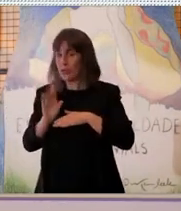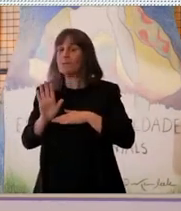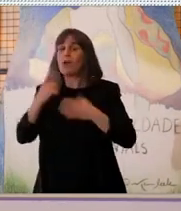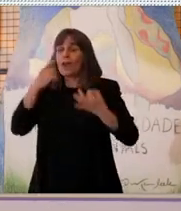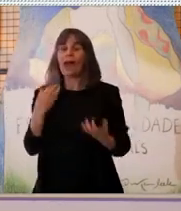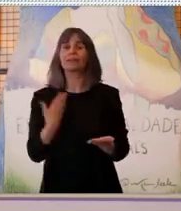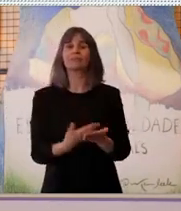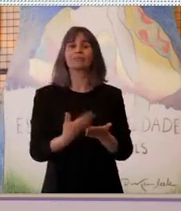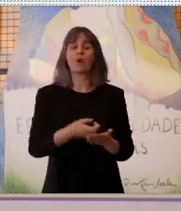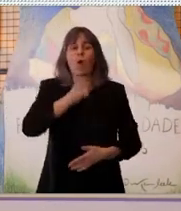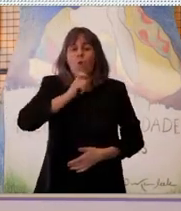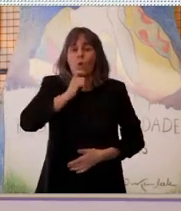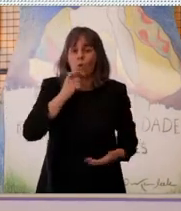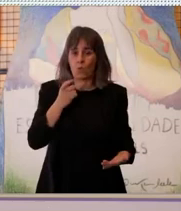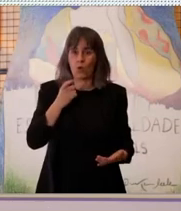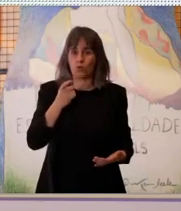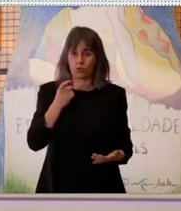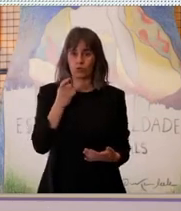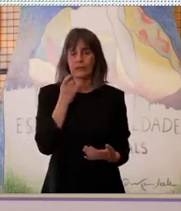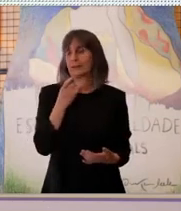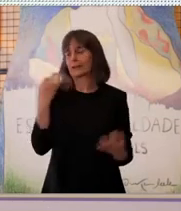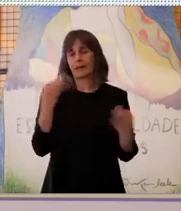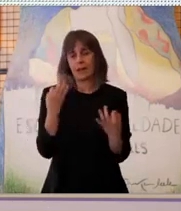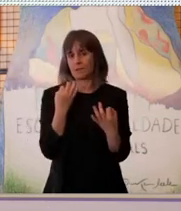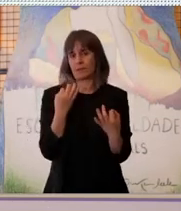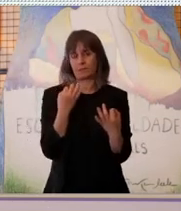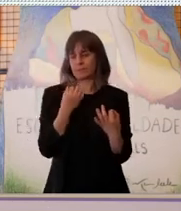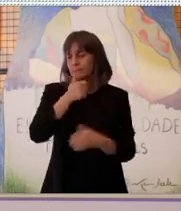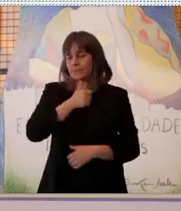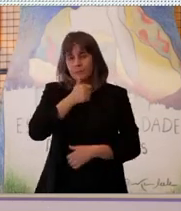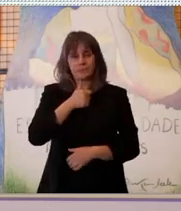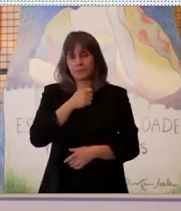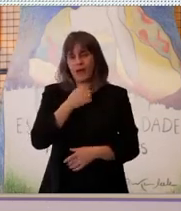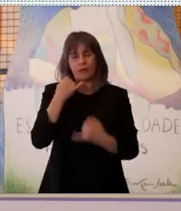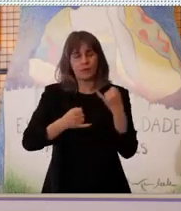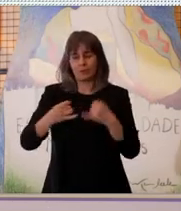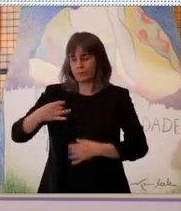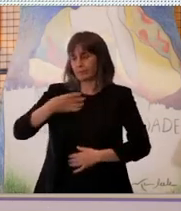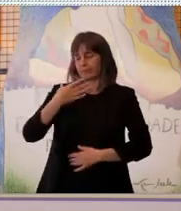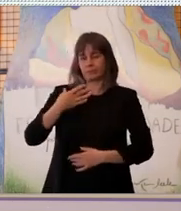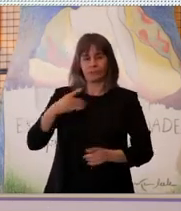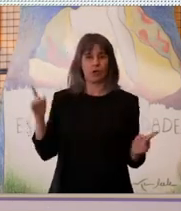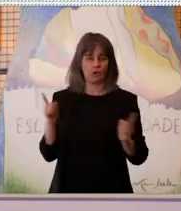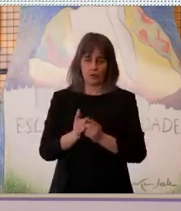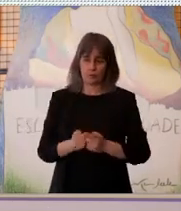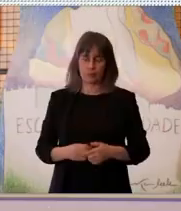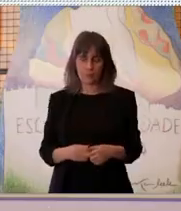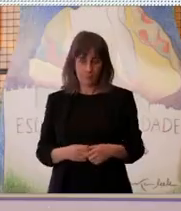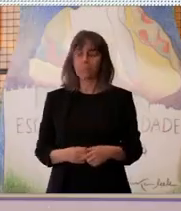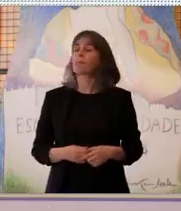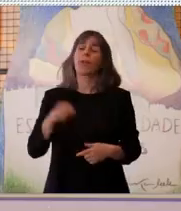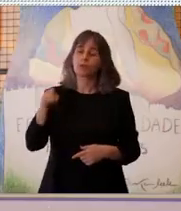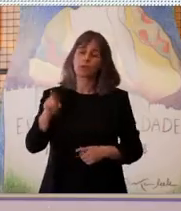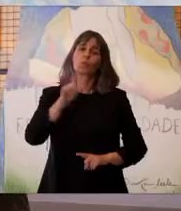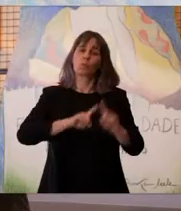esa posición por lo menos durante durante mucho tiempo no y creo que este es un problema marco y creo que es